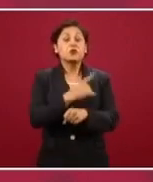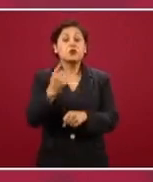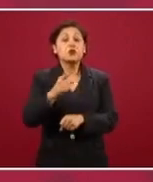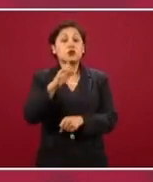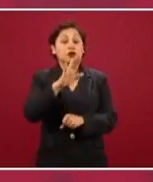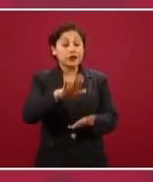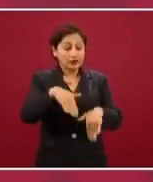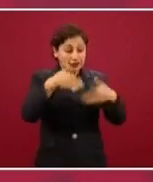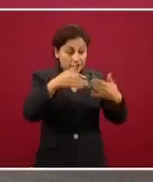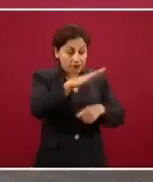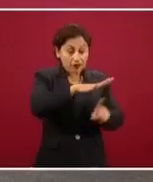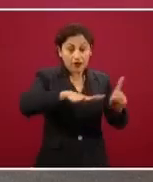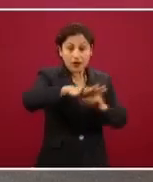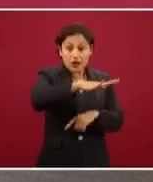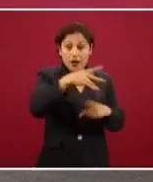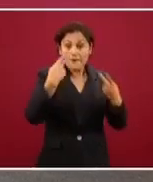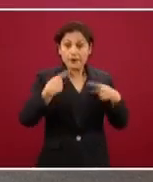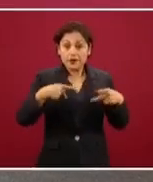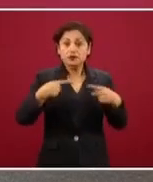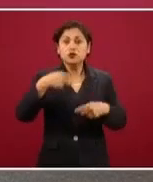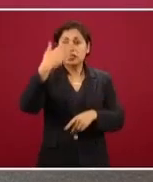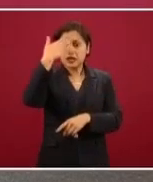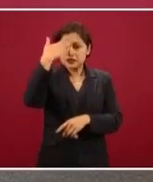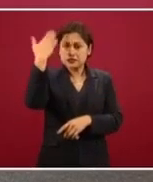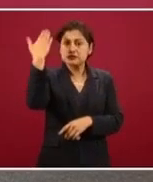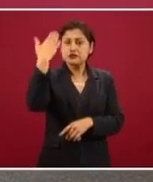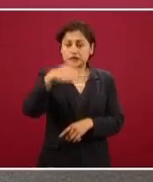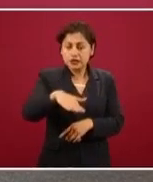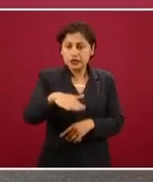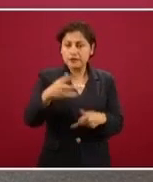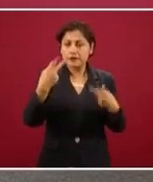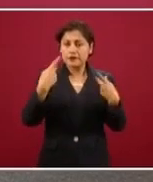común. Porque el pueblo tiene